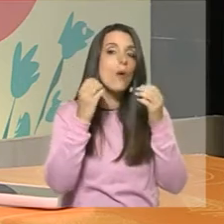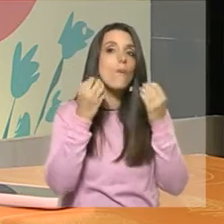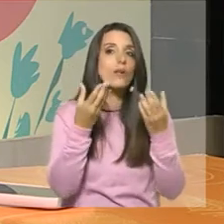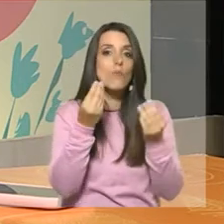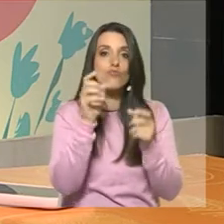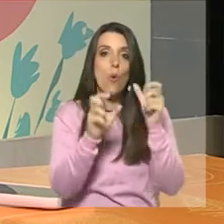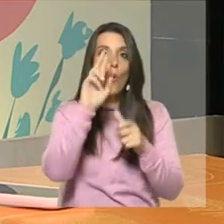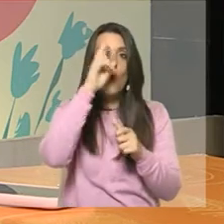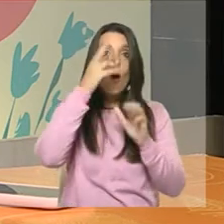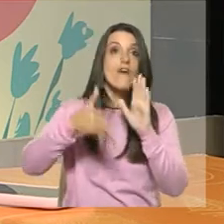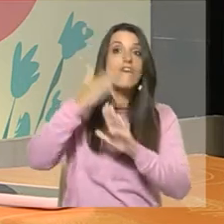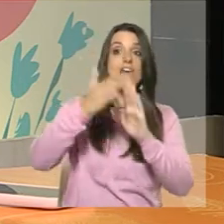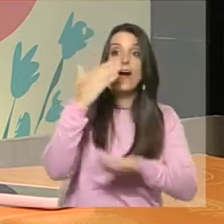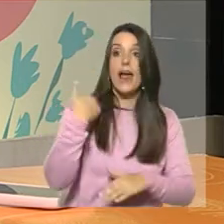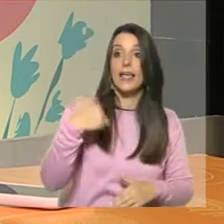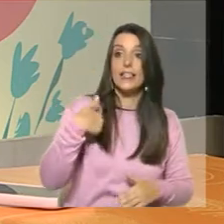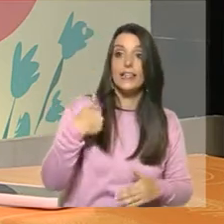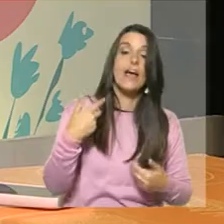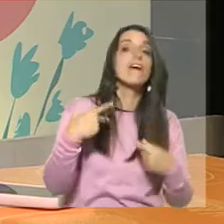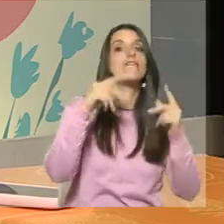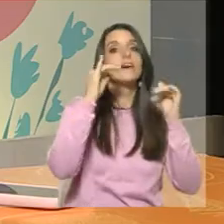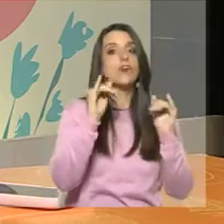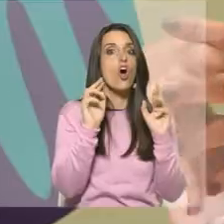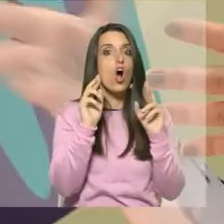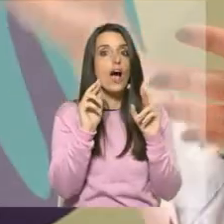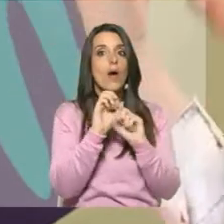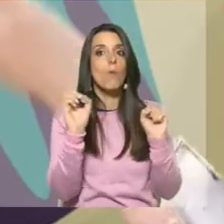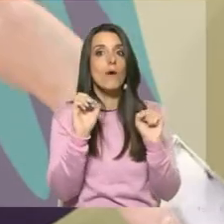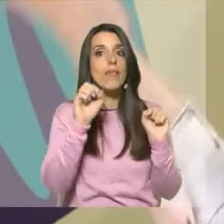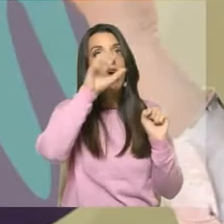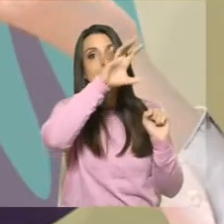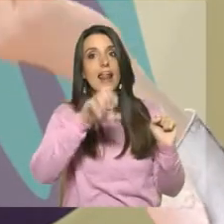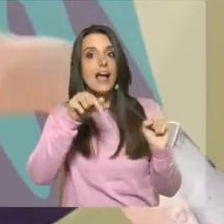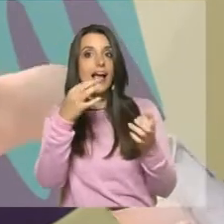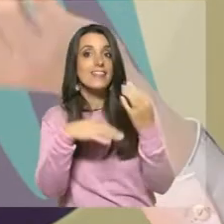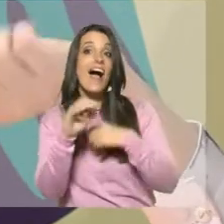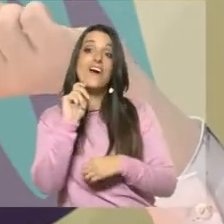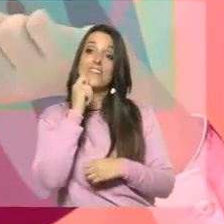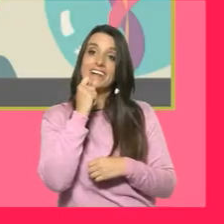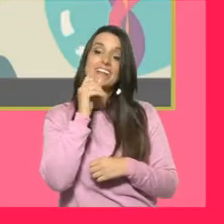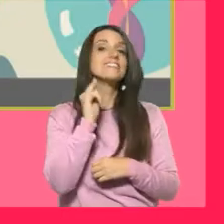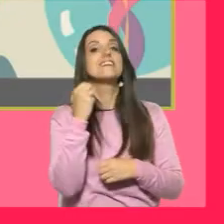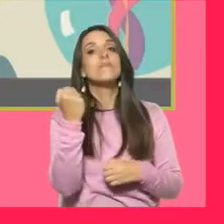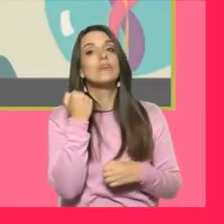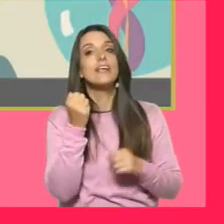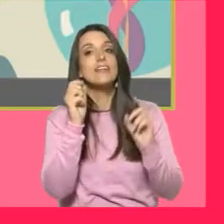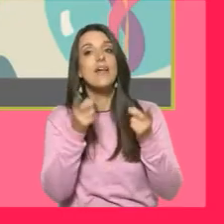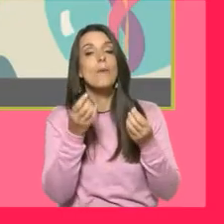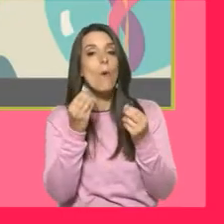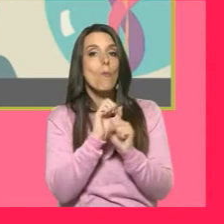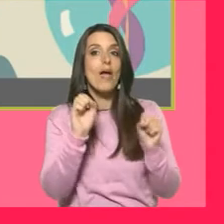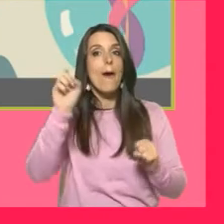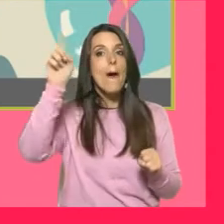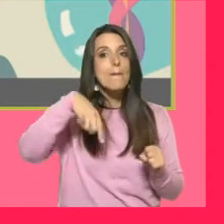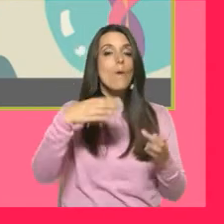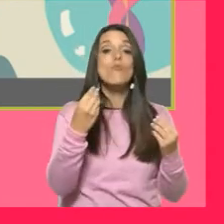muchos uruguayos que están yendo a Buenos Aires, un montón. Y ojalá que la podamos traer acá. Y ahí va, me a eso voy. Y lo que estaría importante también es que puedan venir. Sí. Hay